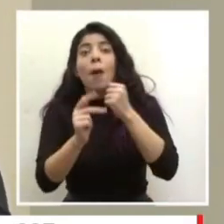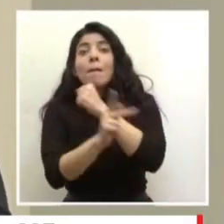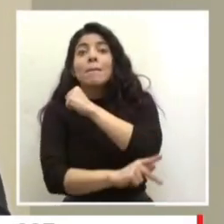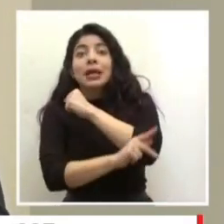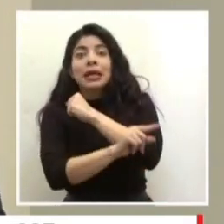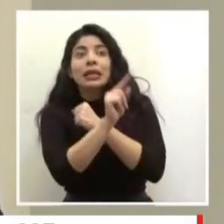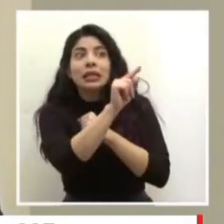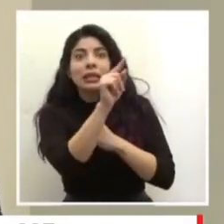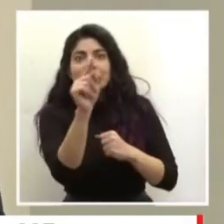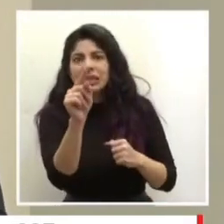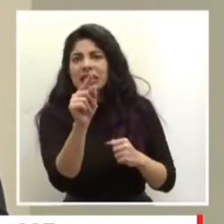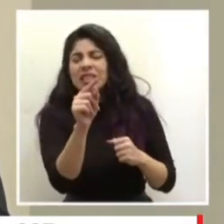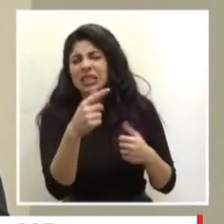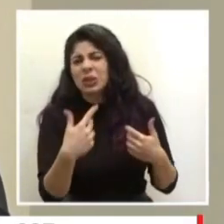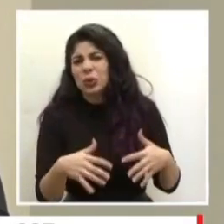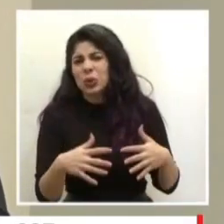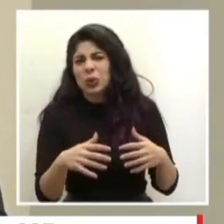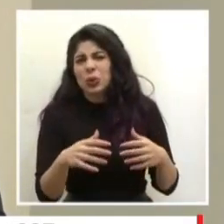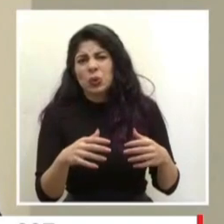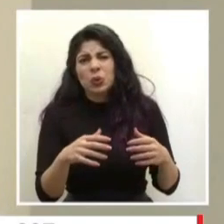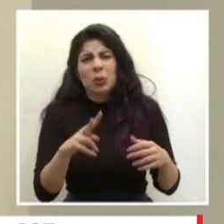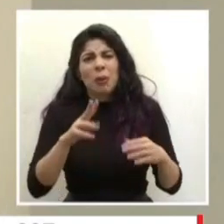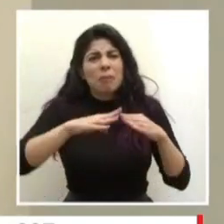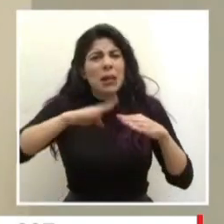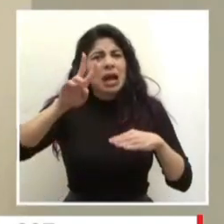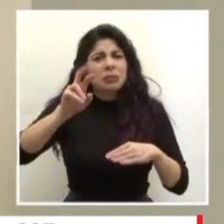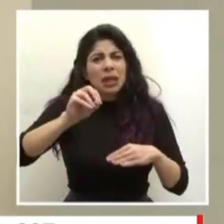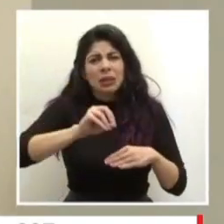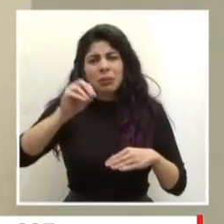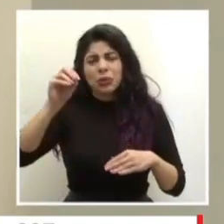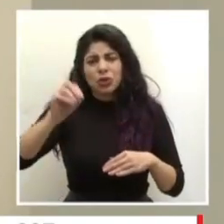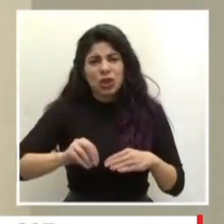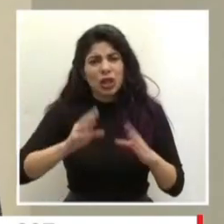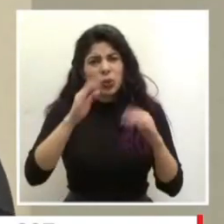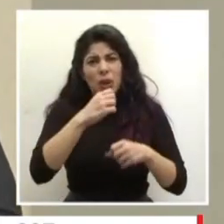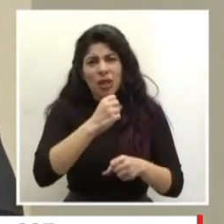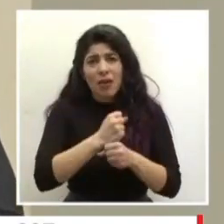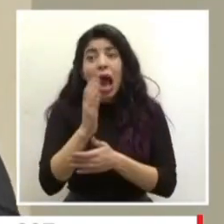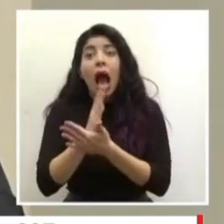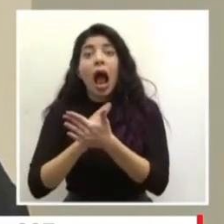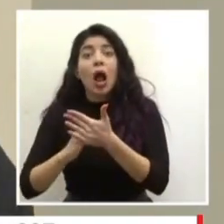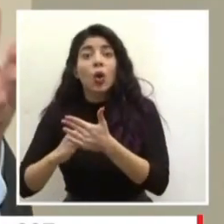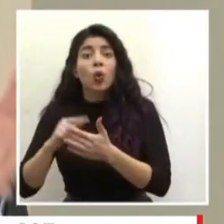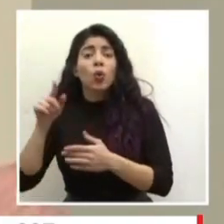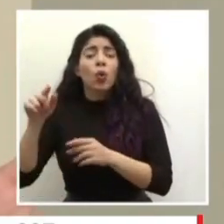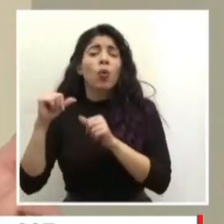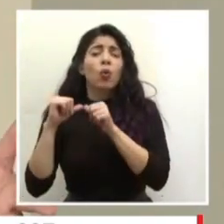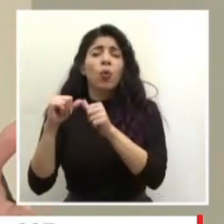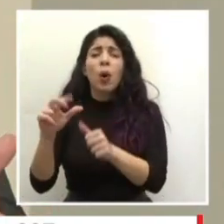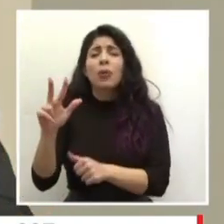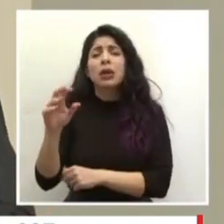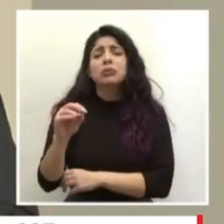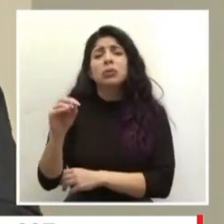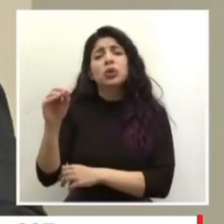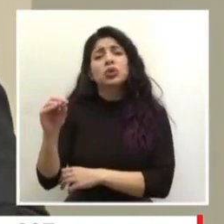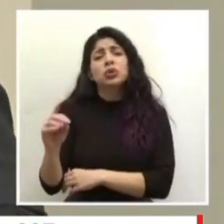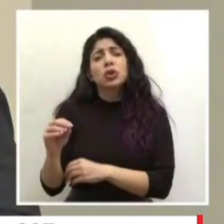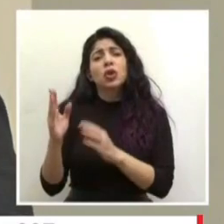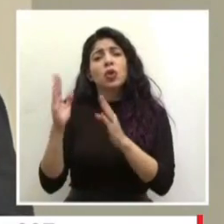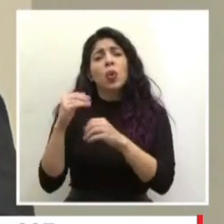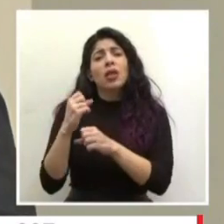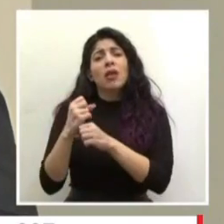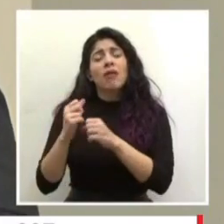efecto superaron la barrera del 20% de desempleo, algunos que tenían desempleos del 3% que rompieron la